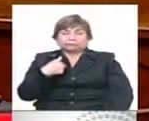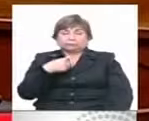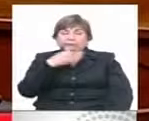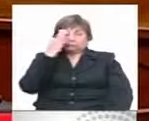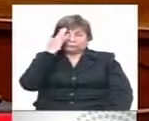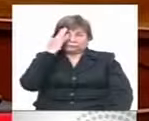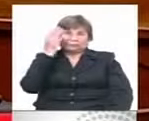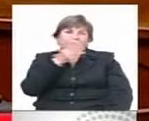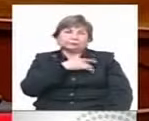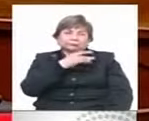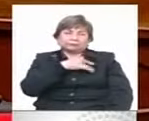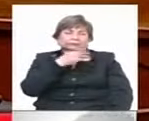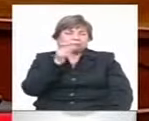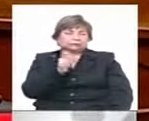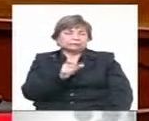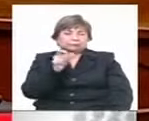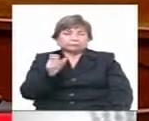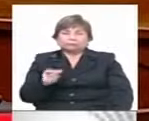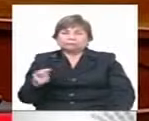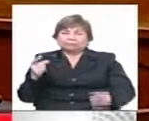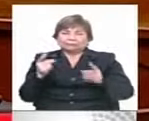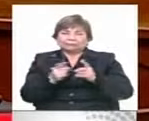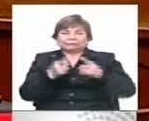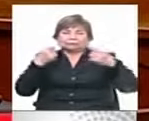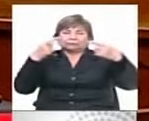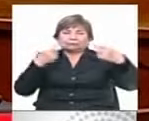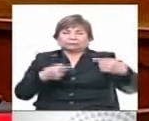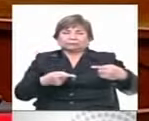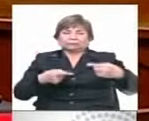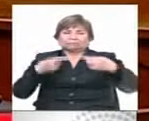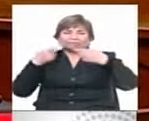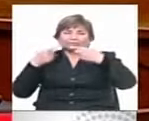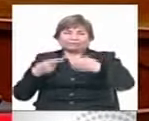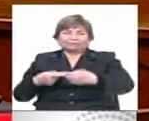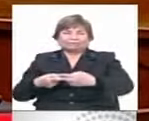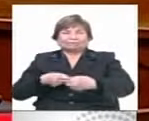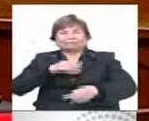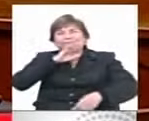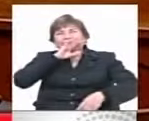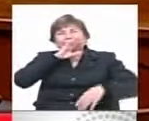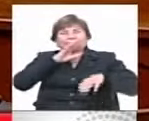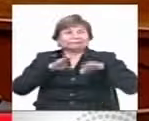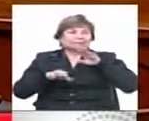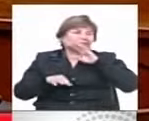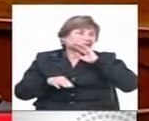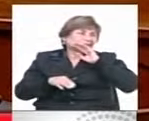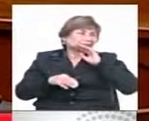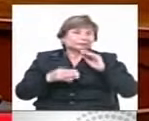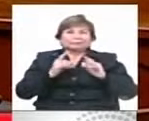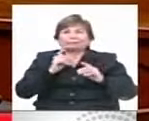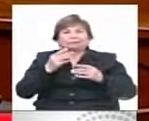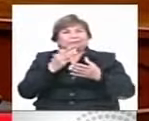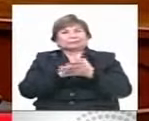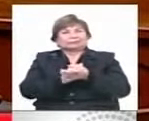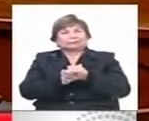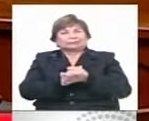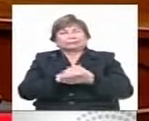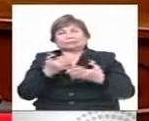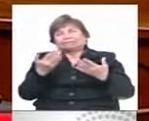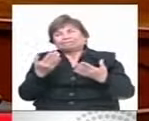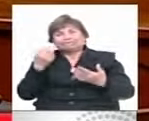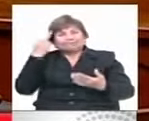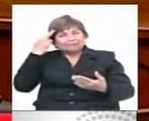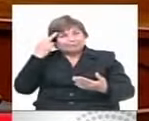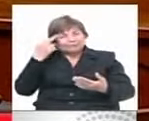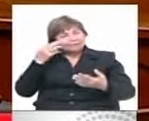de que muchas veces las personas se enfrentan ante una administración poco amigable y engorrosa, En ese sentido,